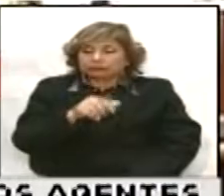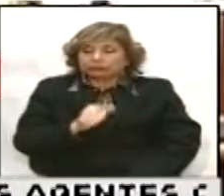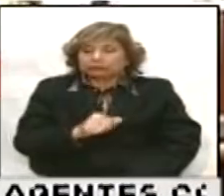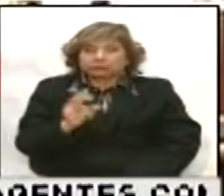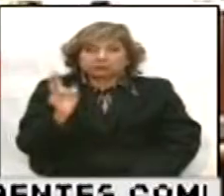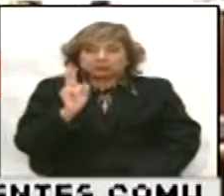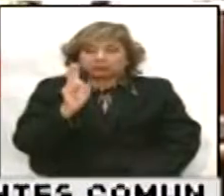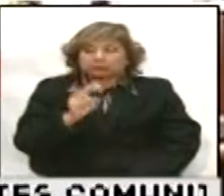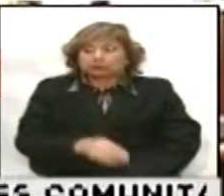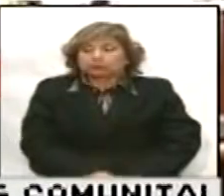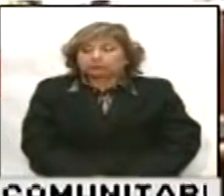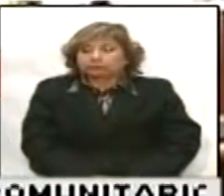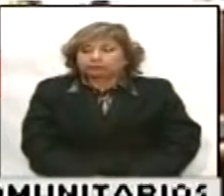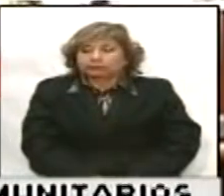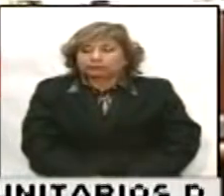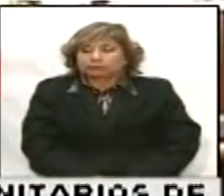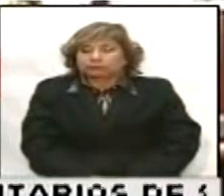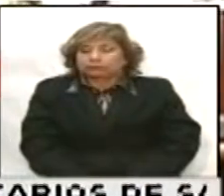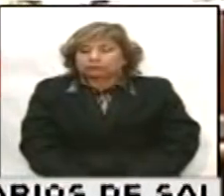verde, Espinosa.